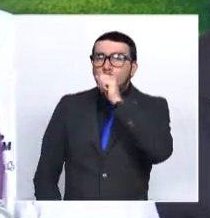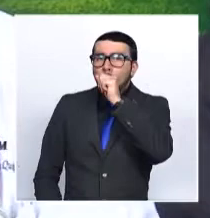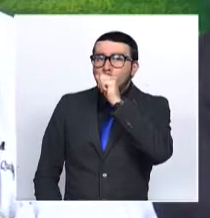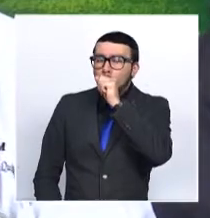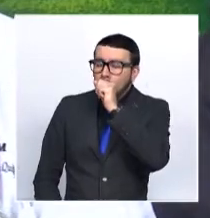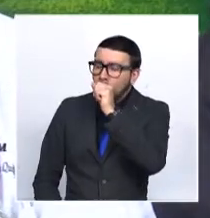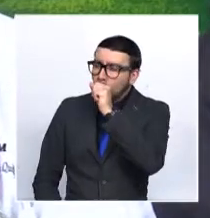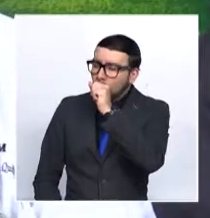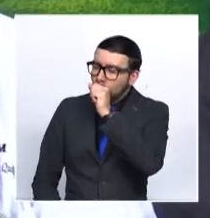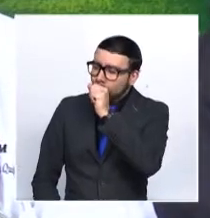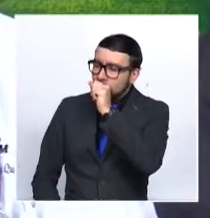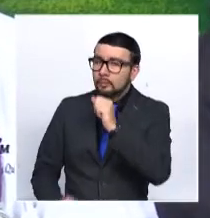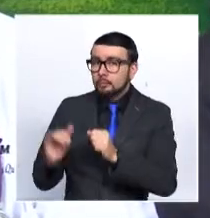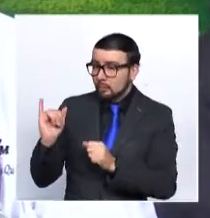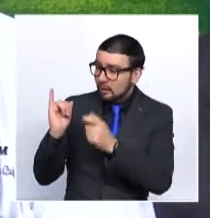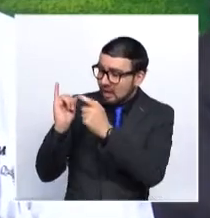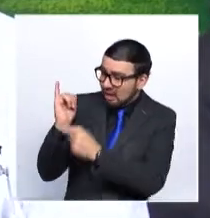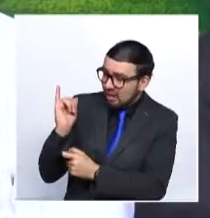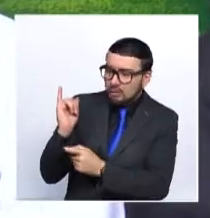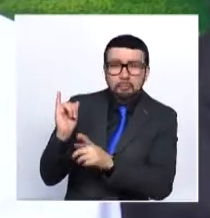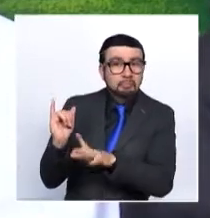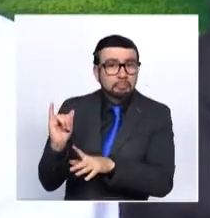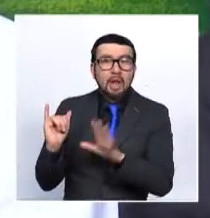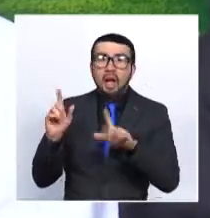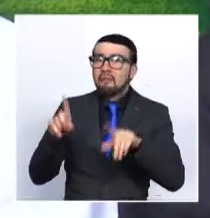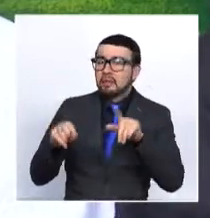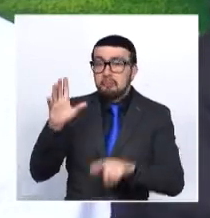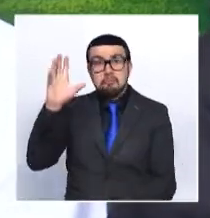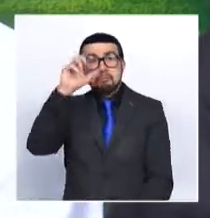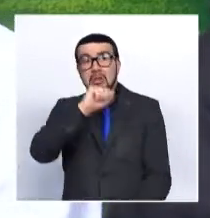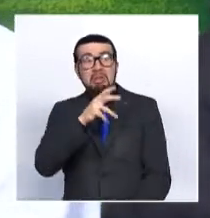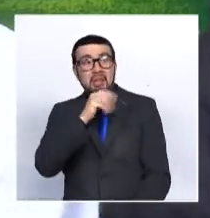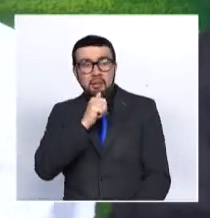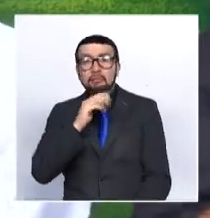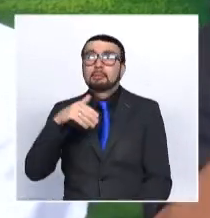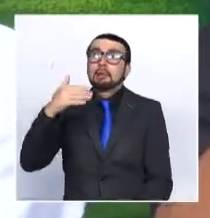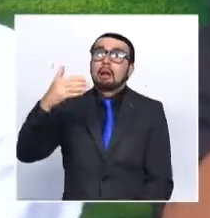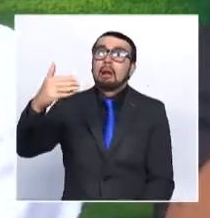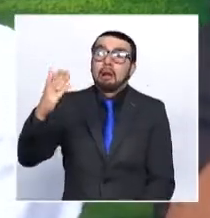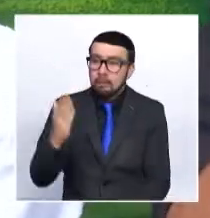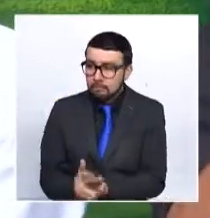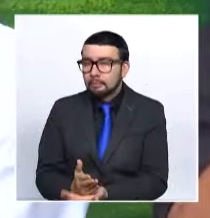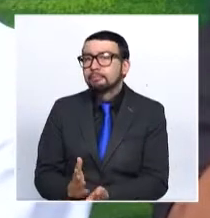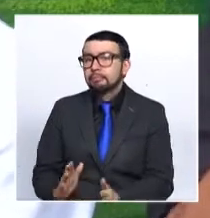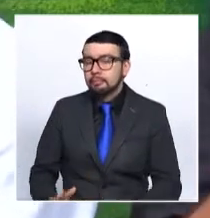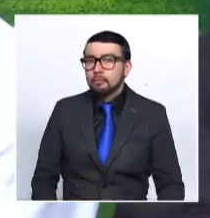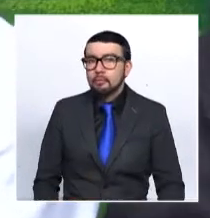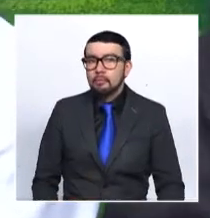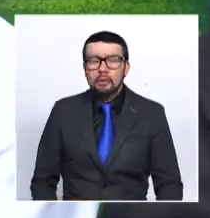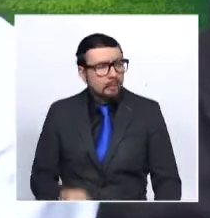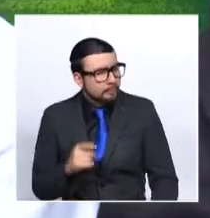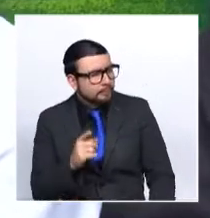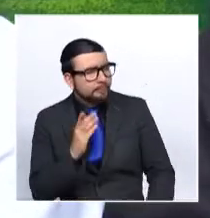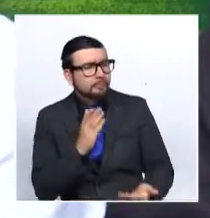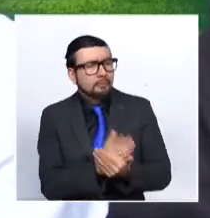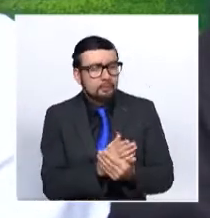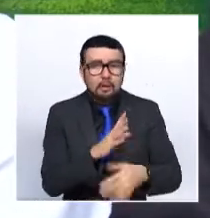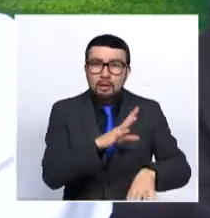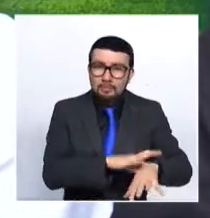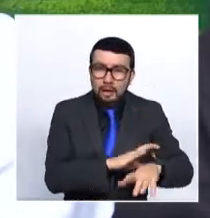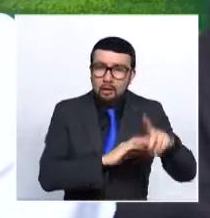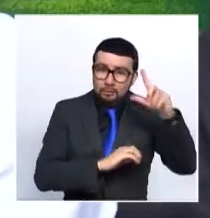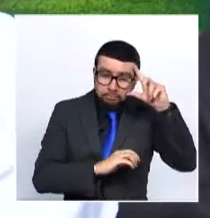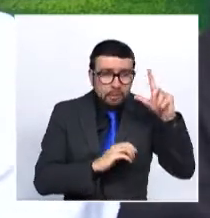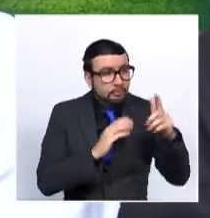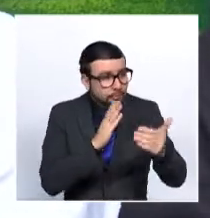que si no las detectamos se nos van a un cáncer de cuello uterino. Realmente... perdón, yo lo interrumpo, entonces, citología...